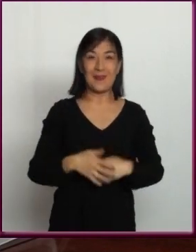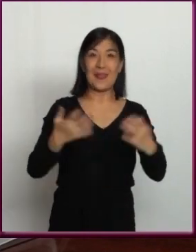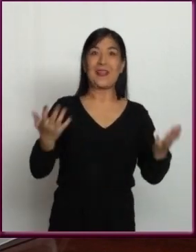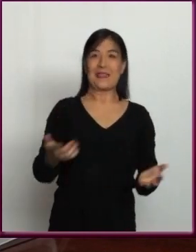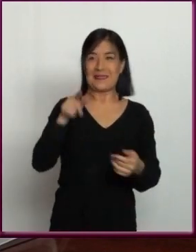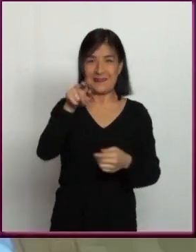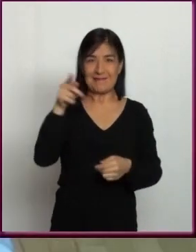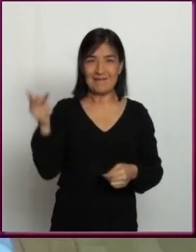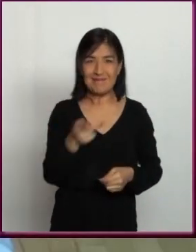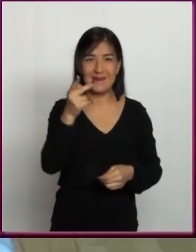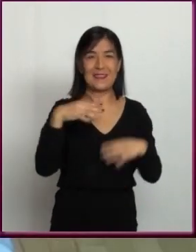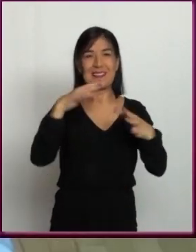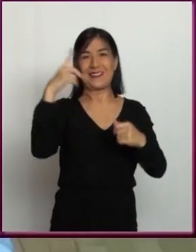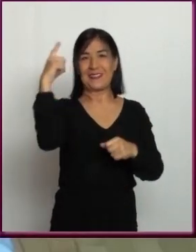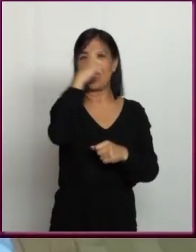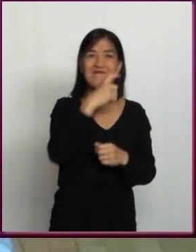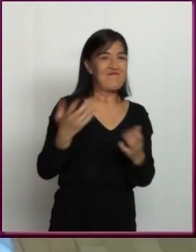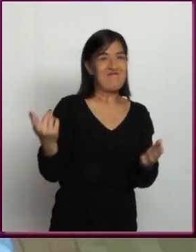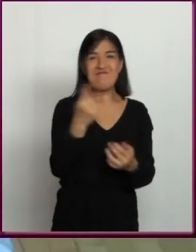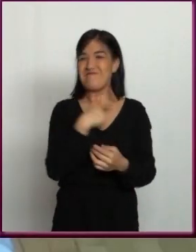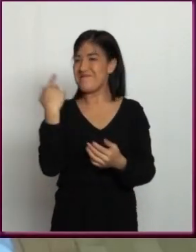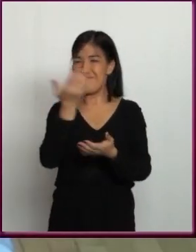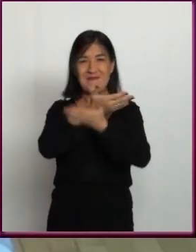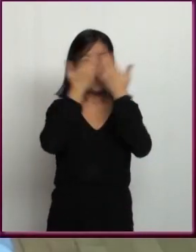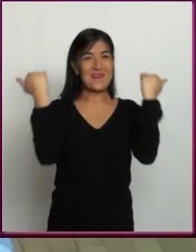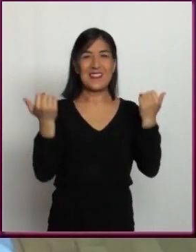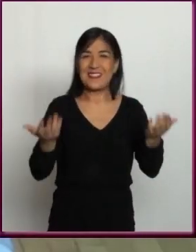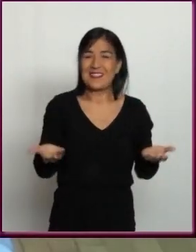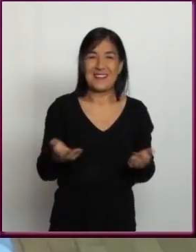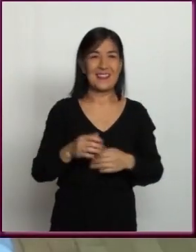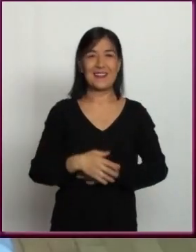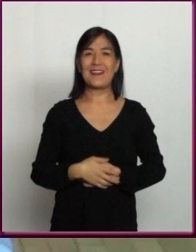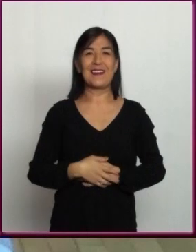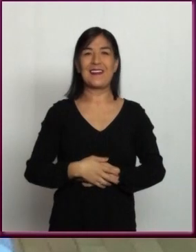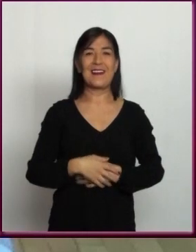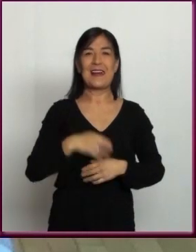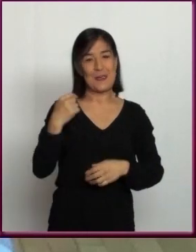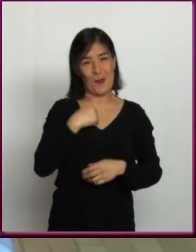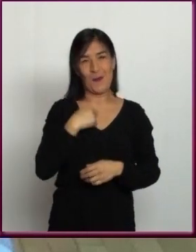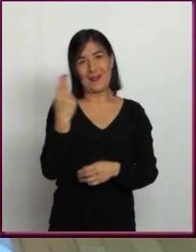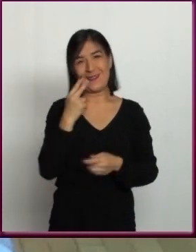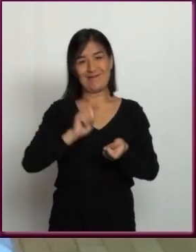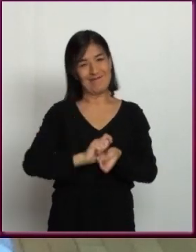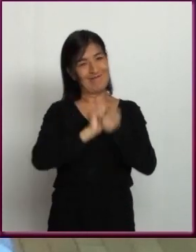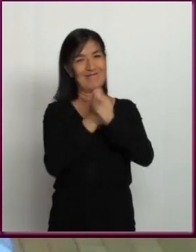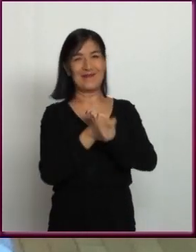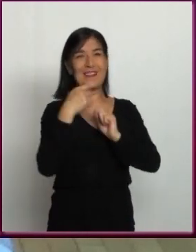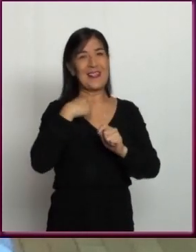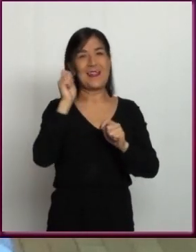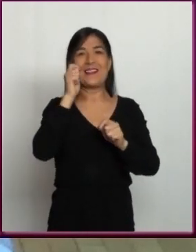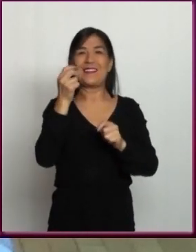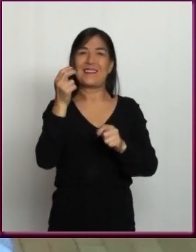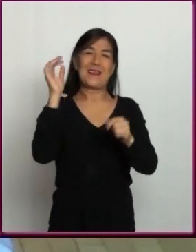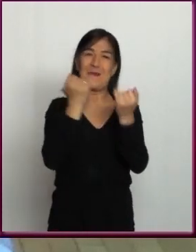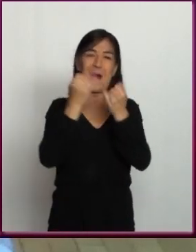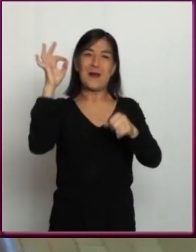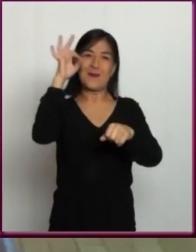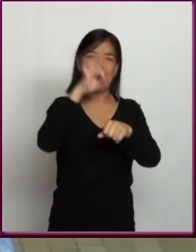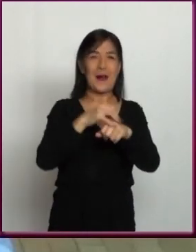muy complicada, realmente no lo sabemos. Necesitaría ser insecto para responderte la pregunta.